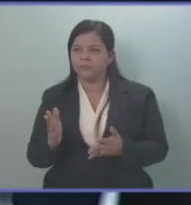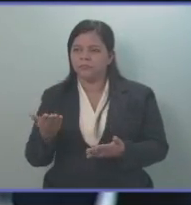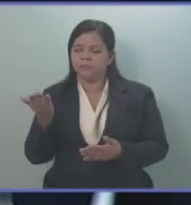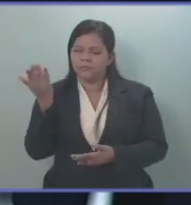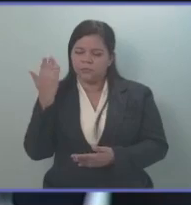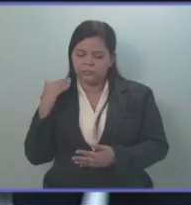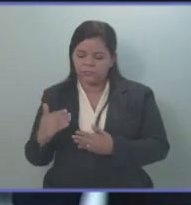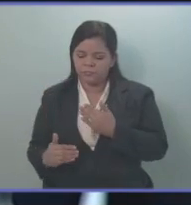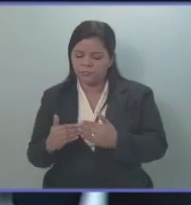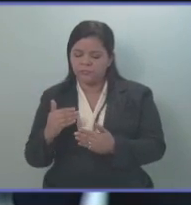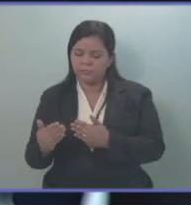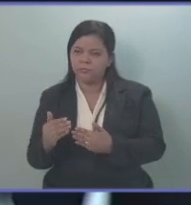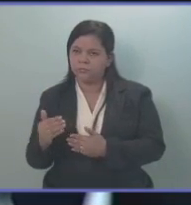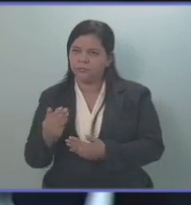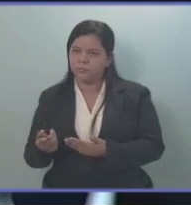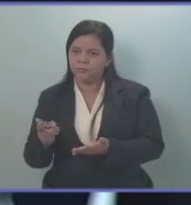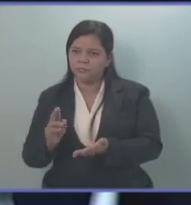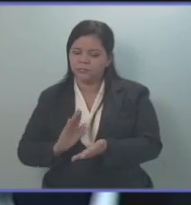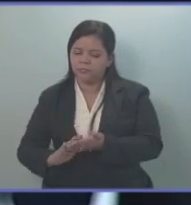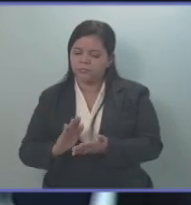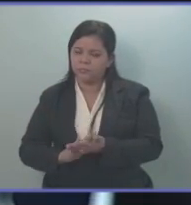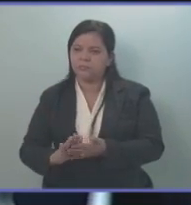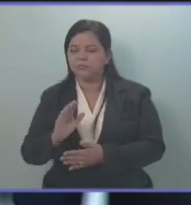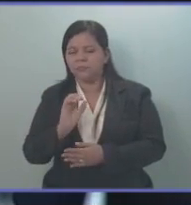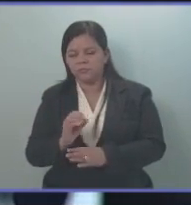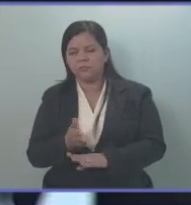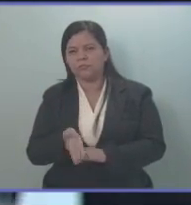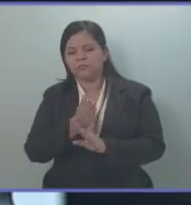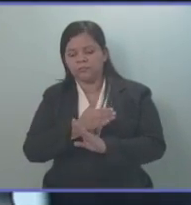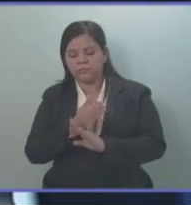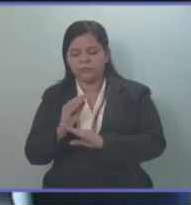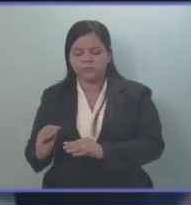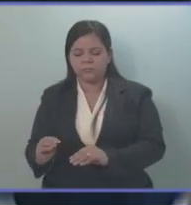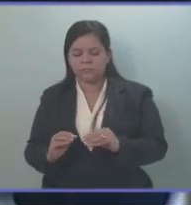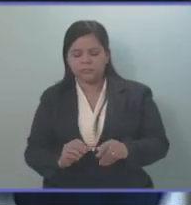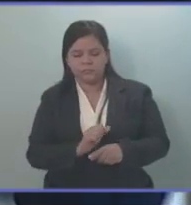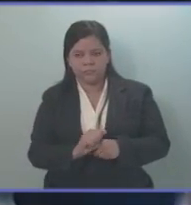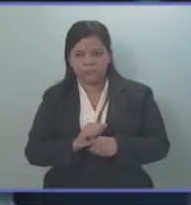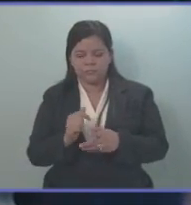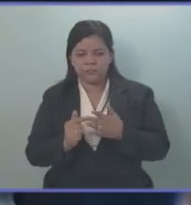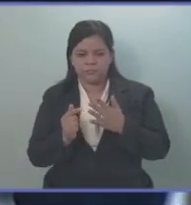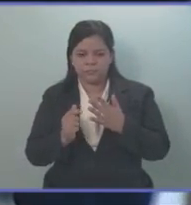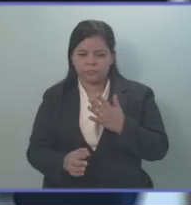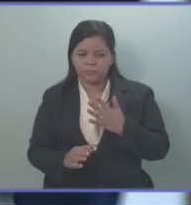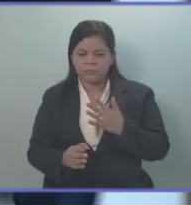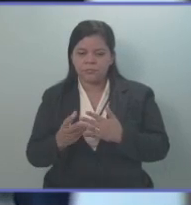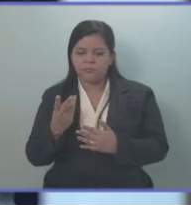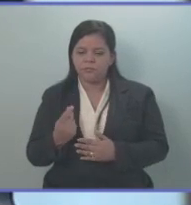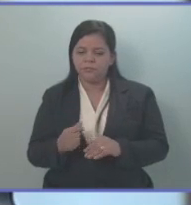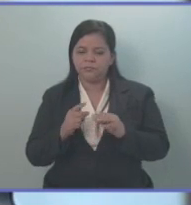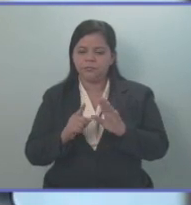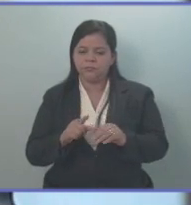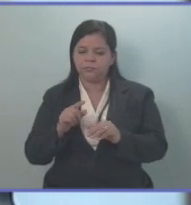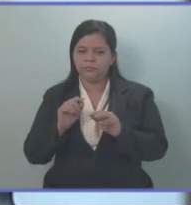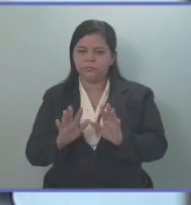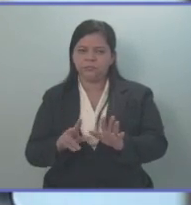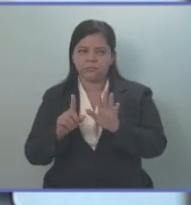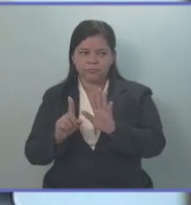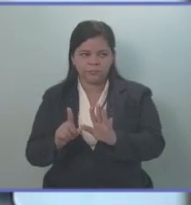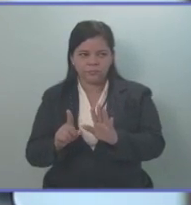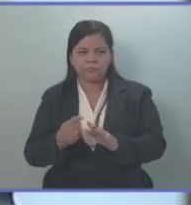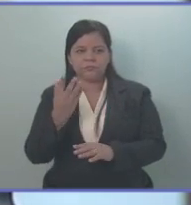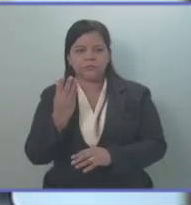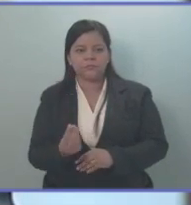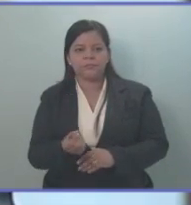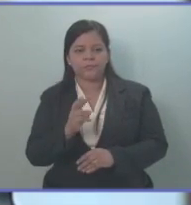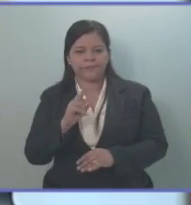en proceso de compra o se habían adquirido antes de la vigencia del decreto legislativo número 616 de